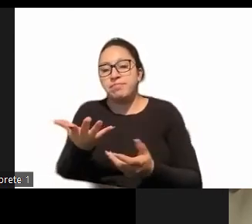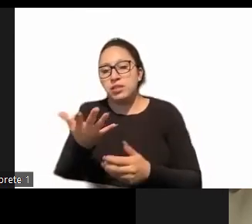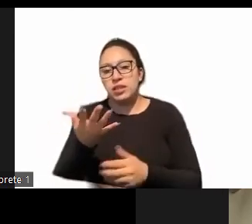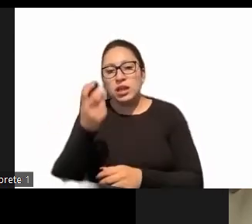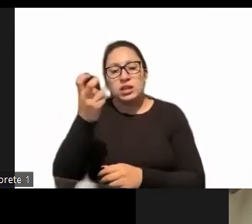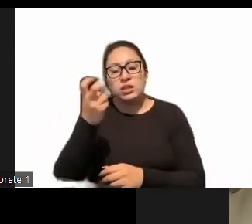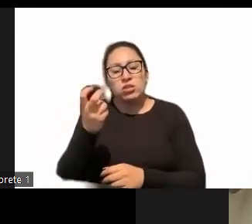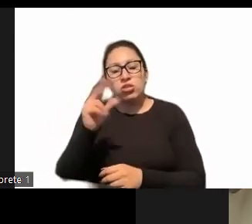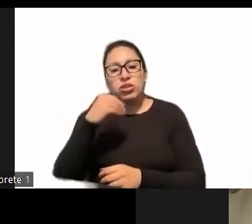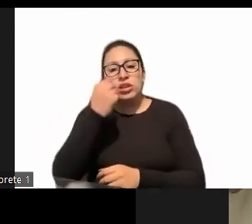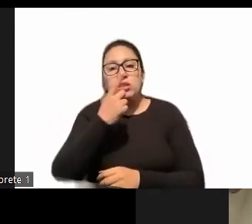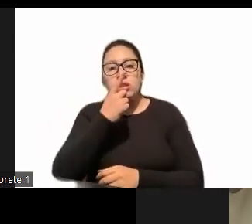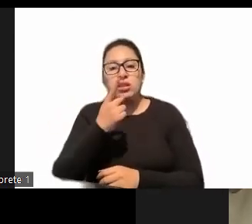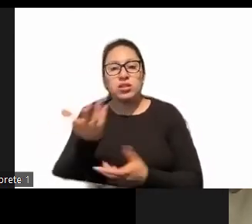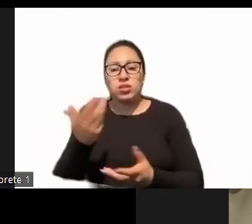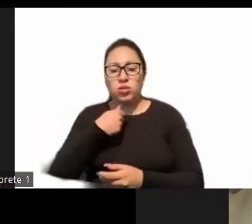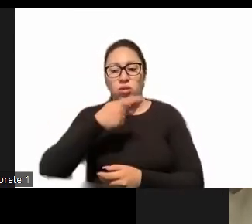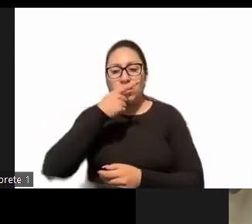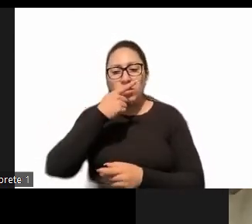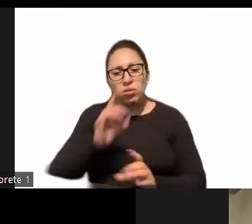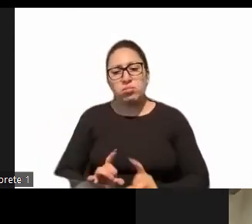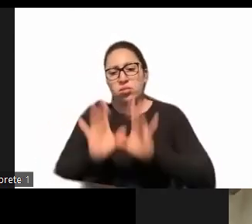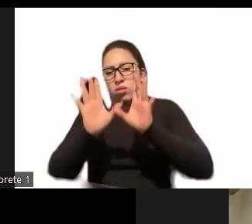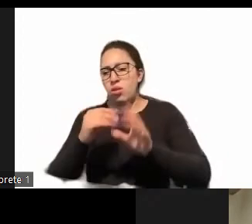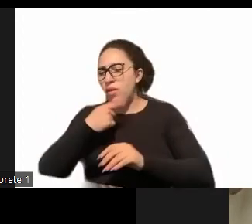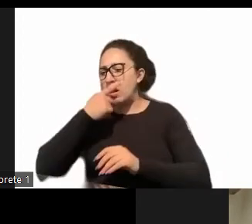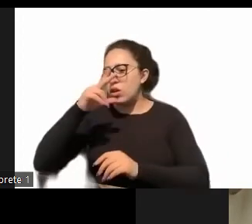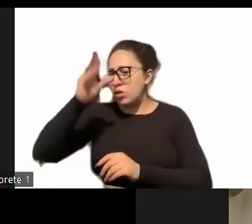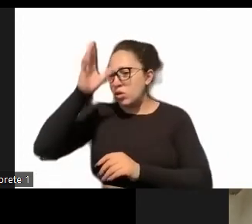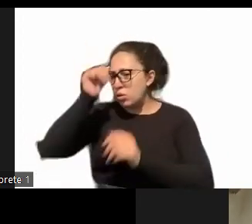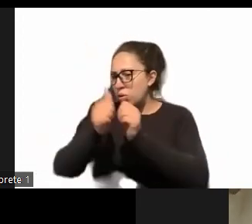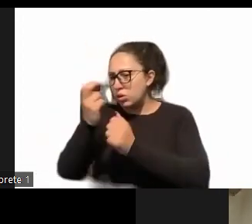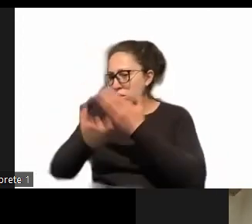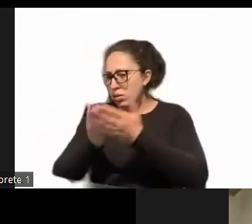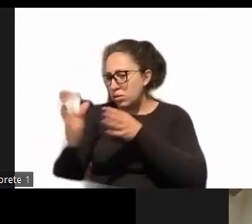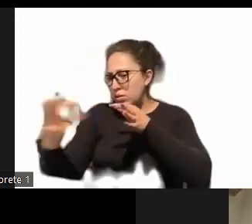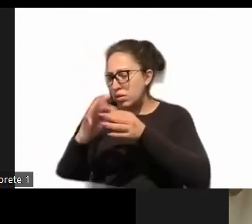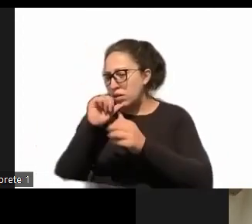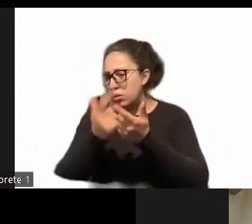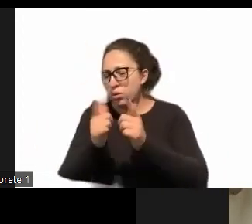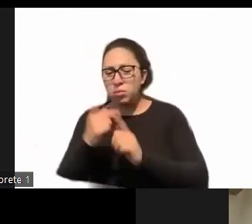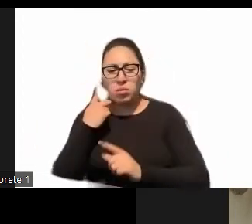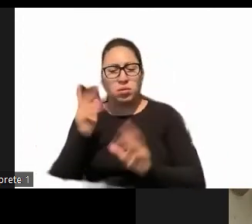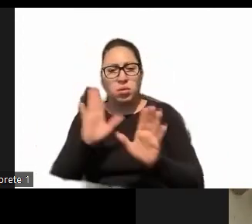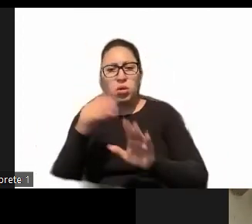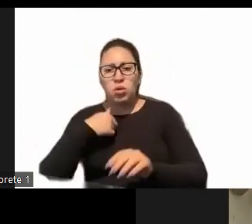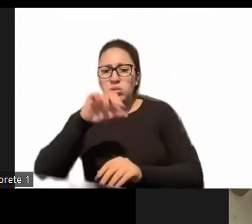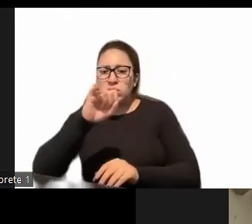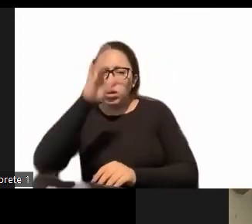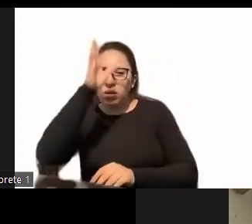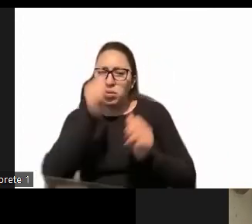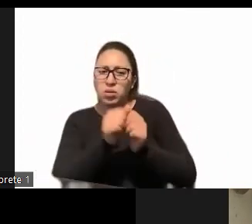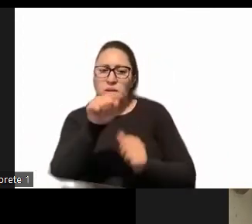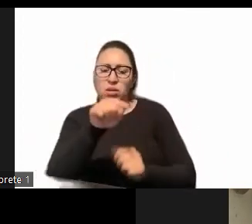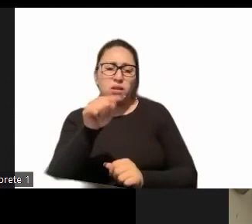de que casualmente hablo en contra de los dictámenes en los que no se me favorece. No es verdad, yo estaba a favor del dictamen de su compañero de